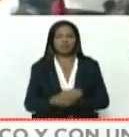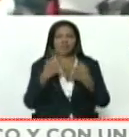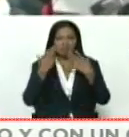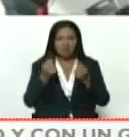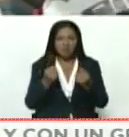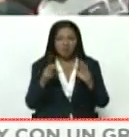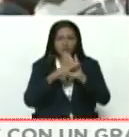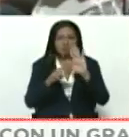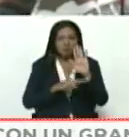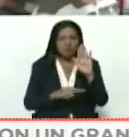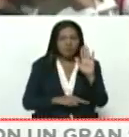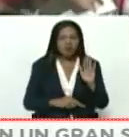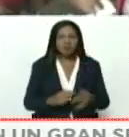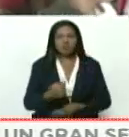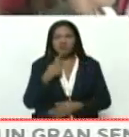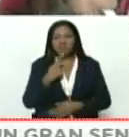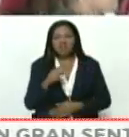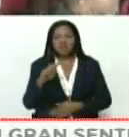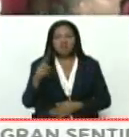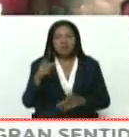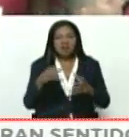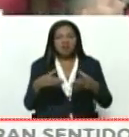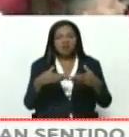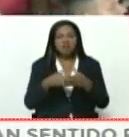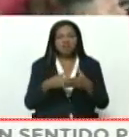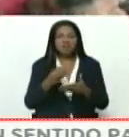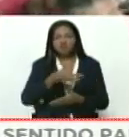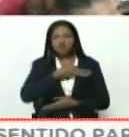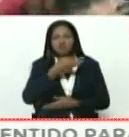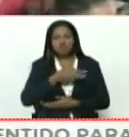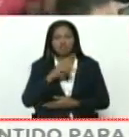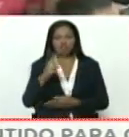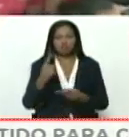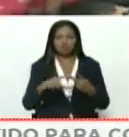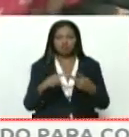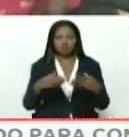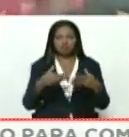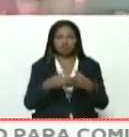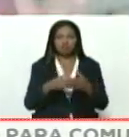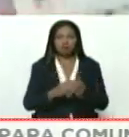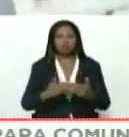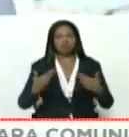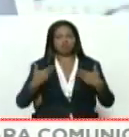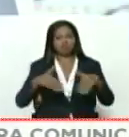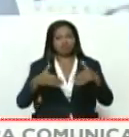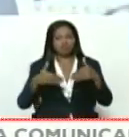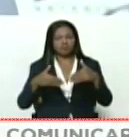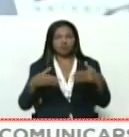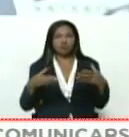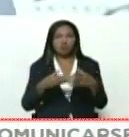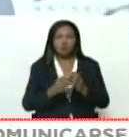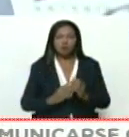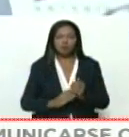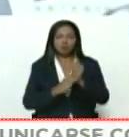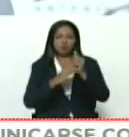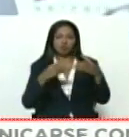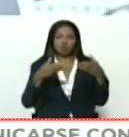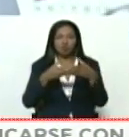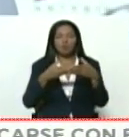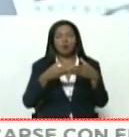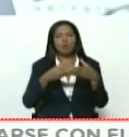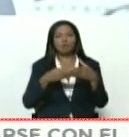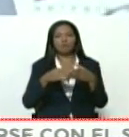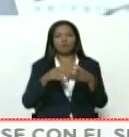dado. Le decía, un primer público, la sociedad. Un segundo público, nuestra militancia, con los círculos de lectura de los cuales